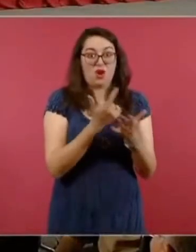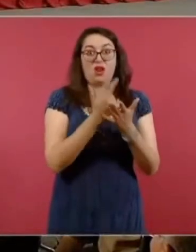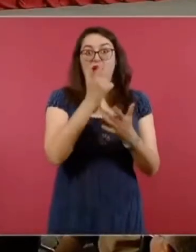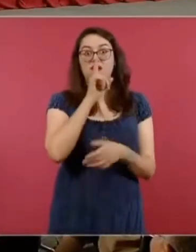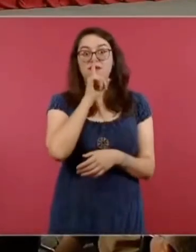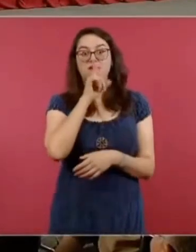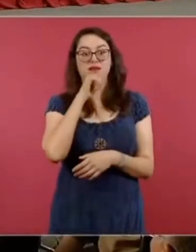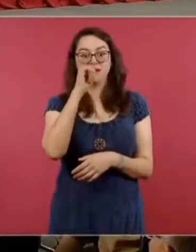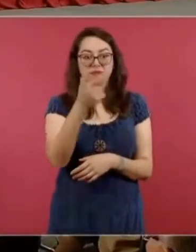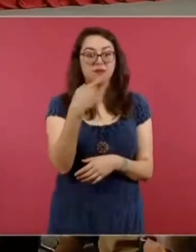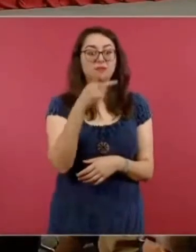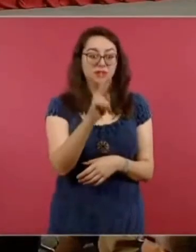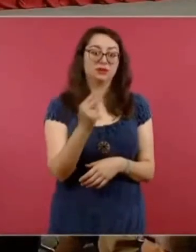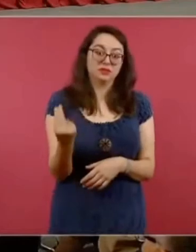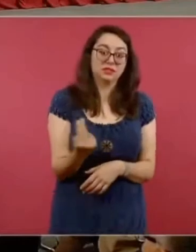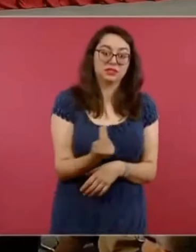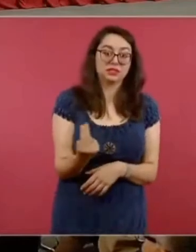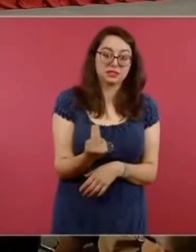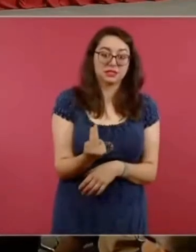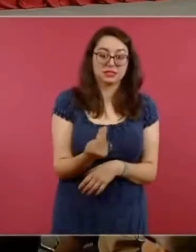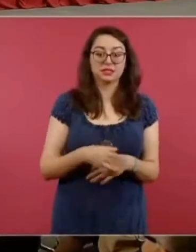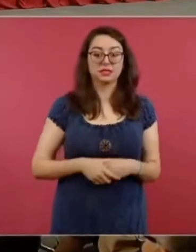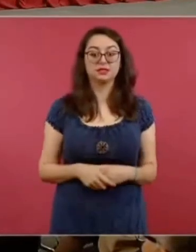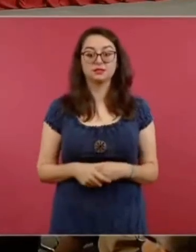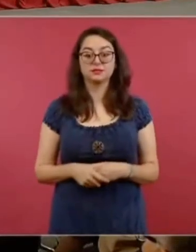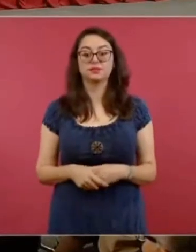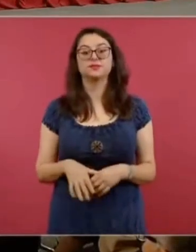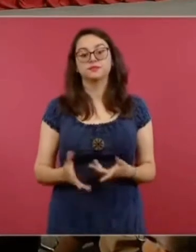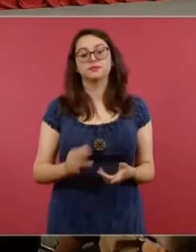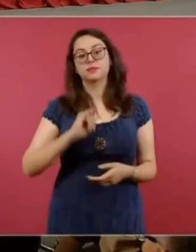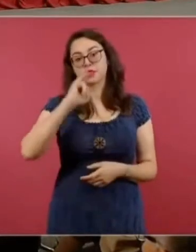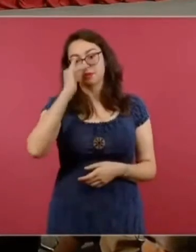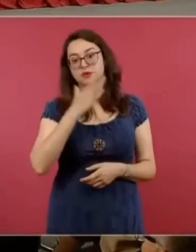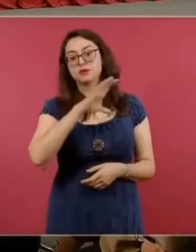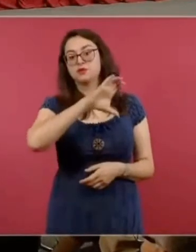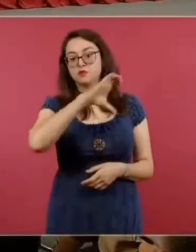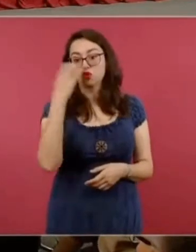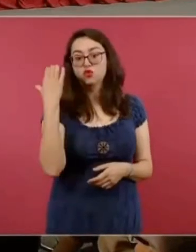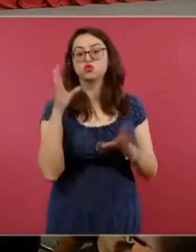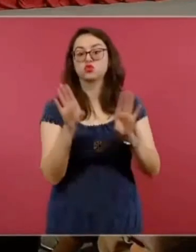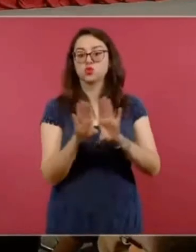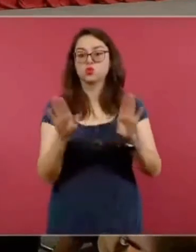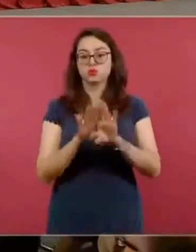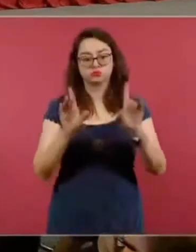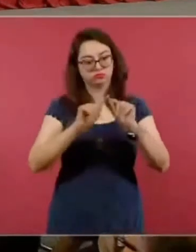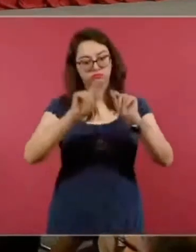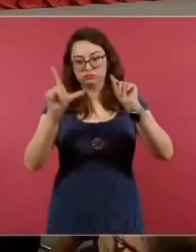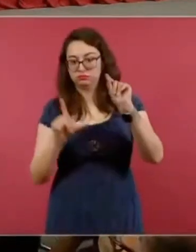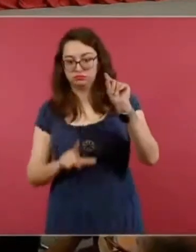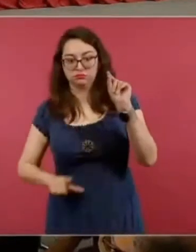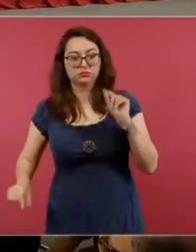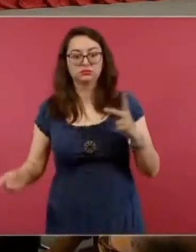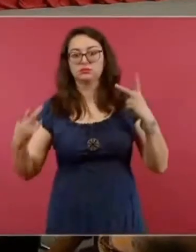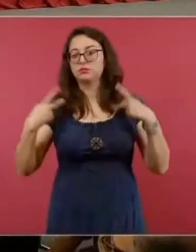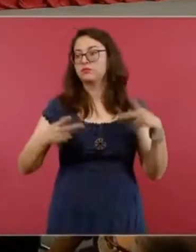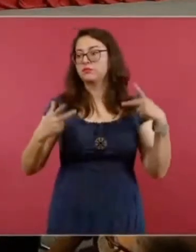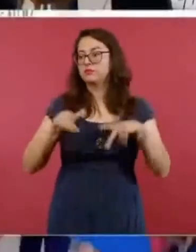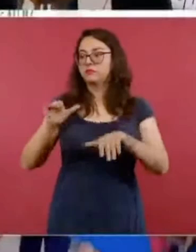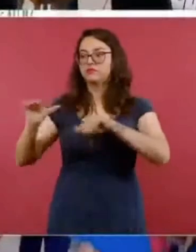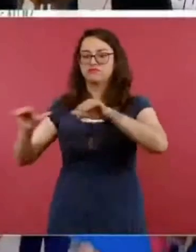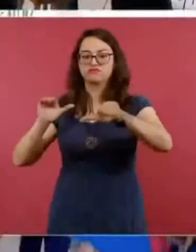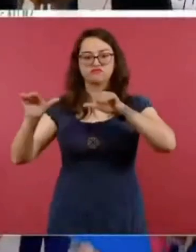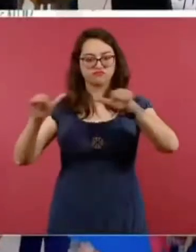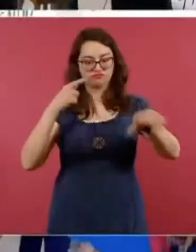primer anuncio. La siguiente. Estas son algunas imágenes de las asambleas que ya se han llevado a cabo en